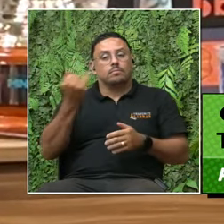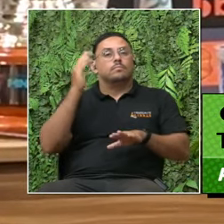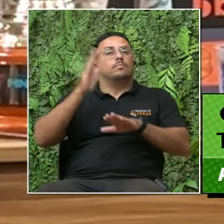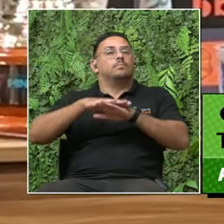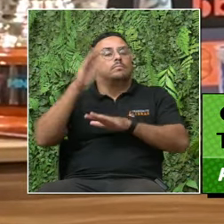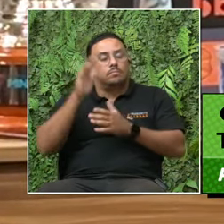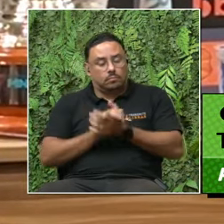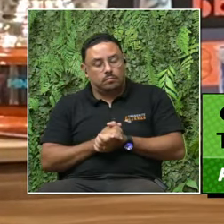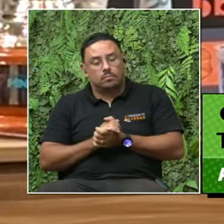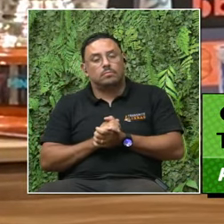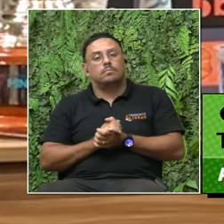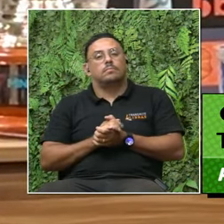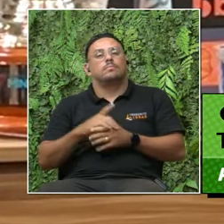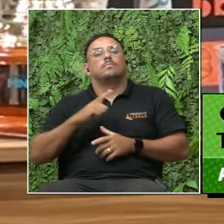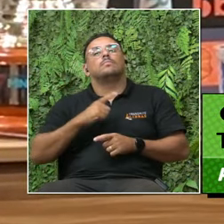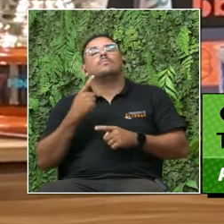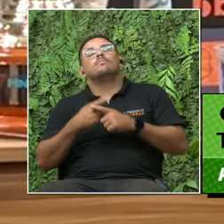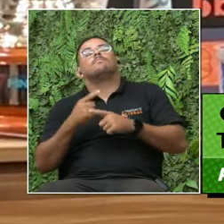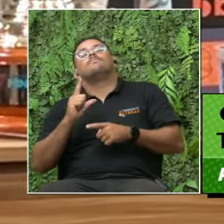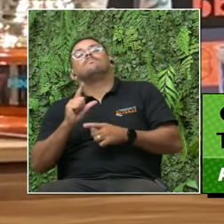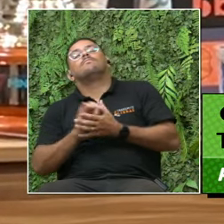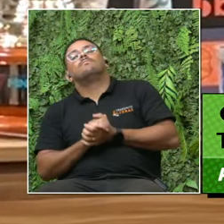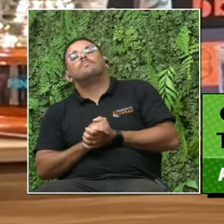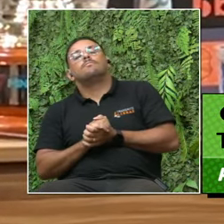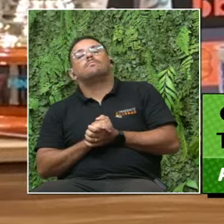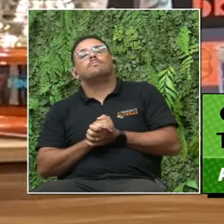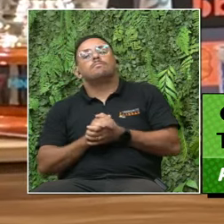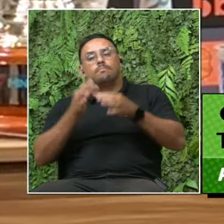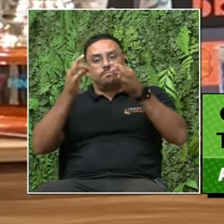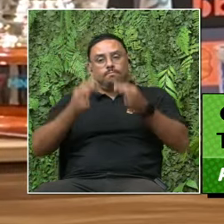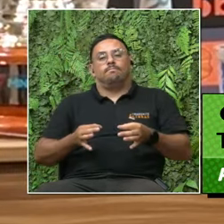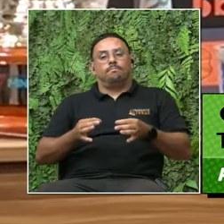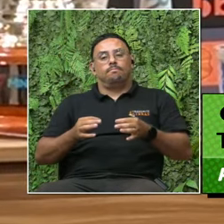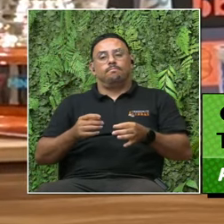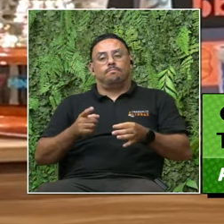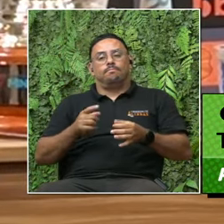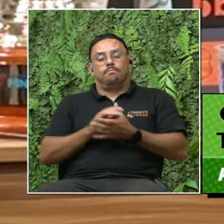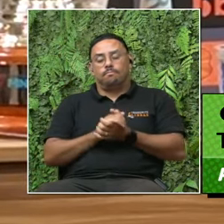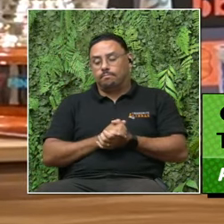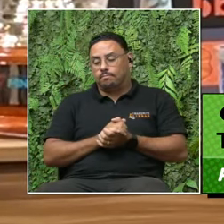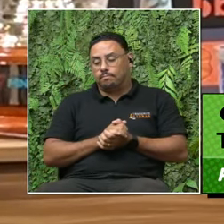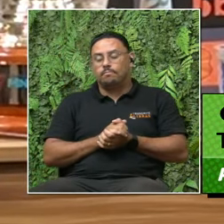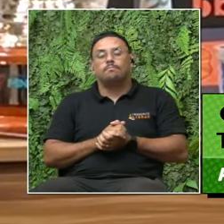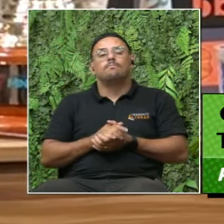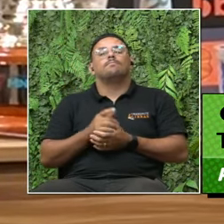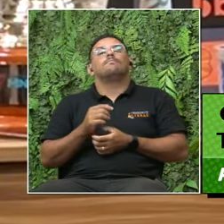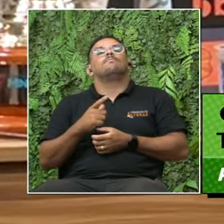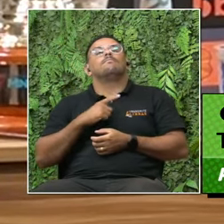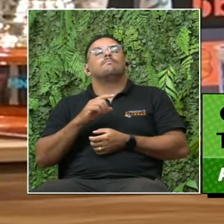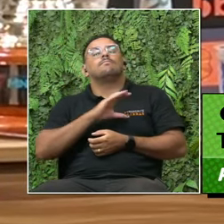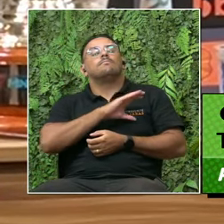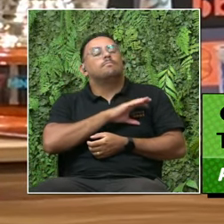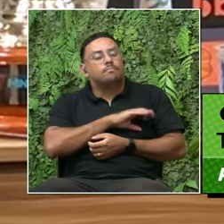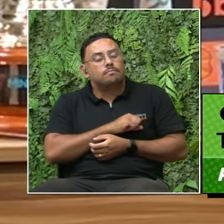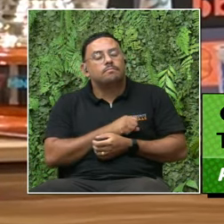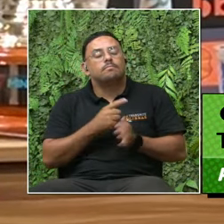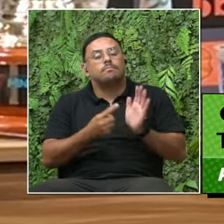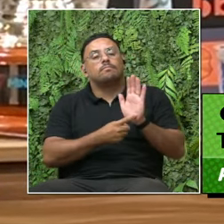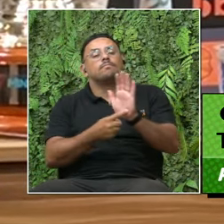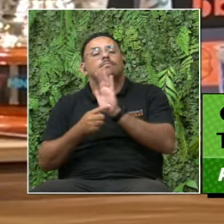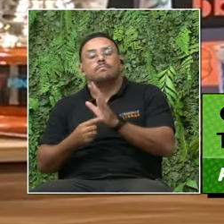importante Pero tengo la certeza de que vamos hac